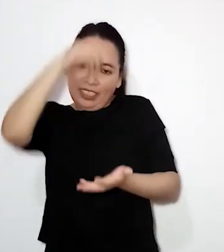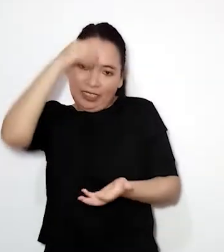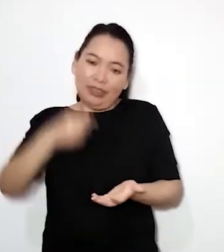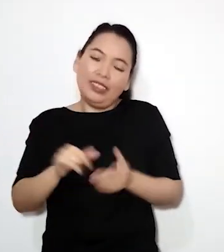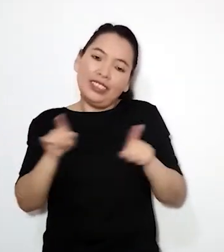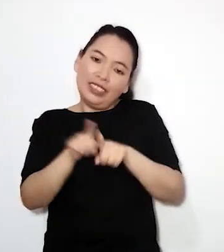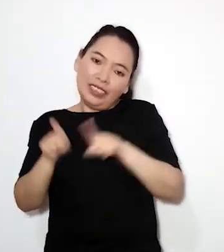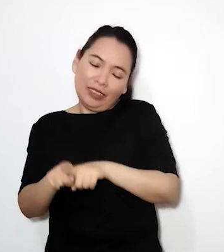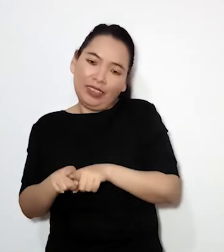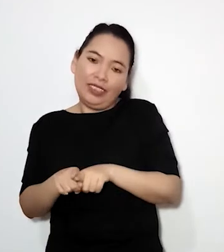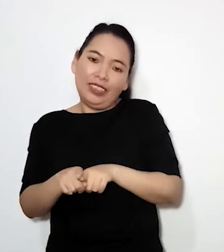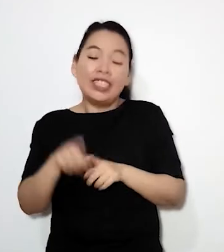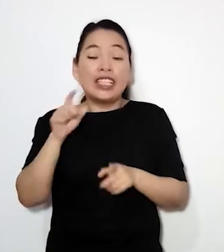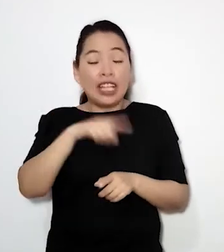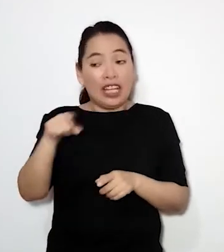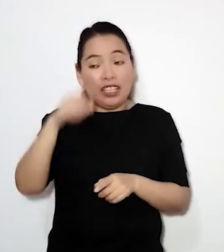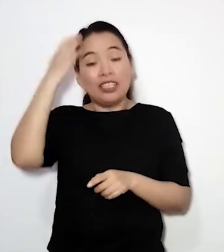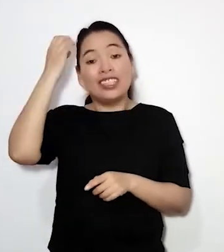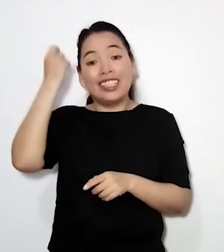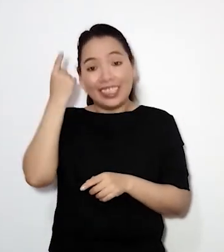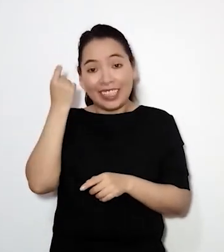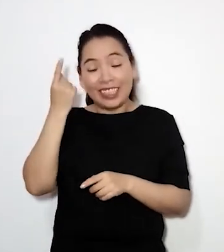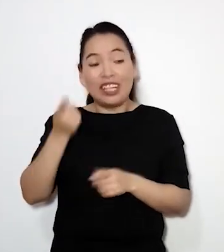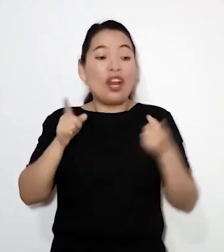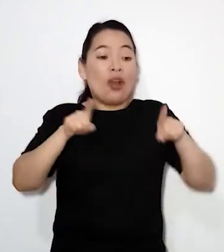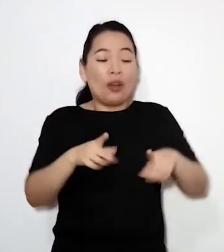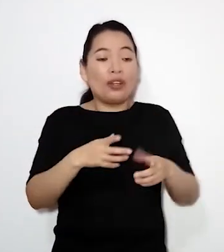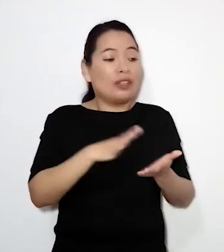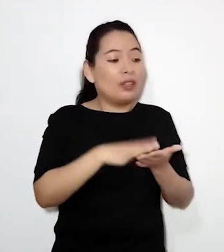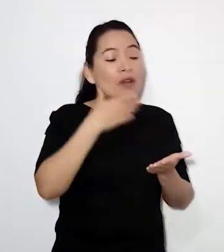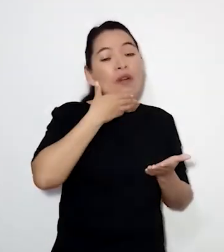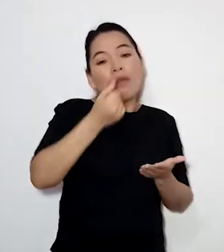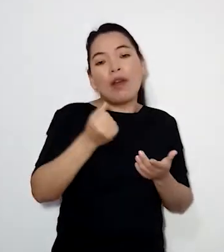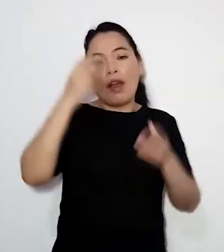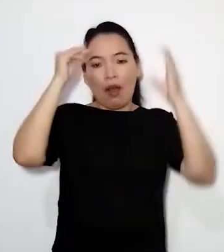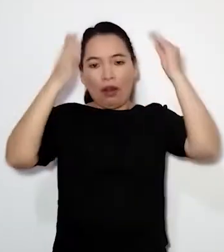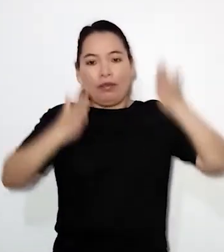son mejores docentes cuando pueden educar en contextos